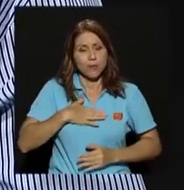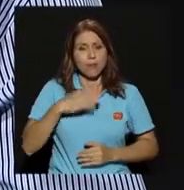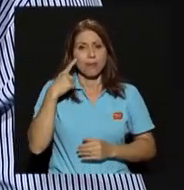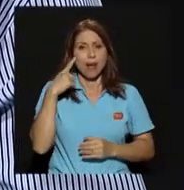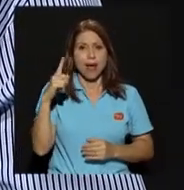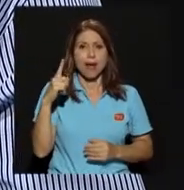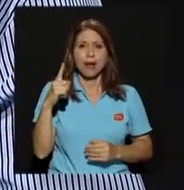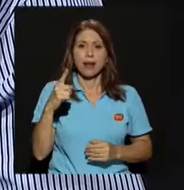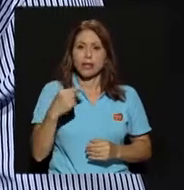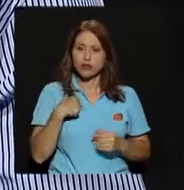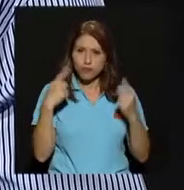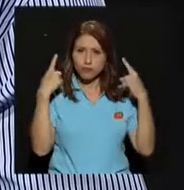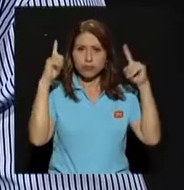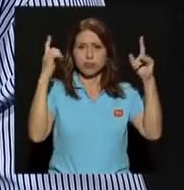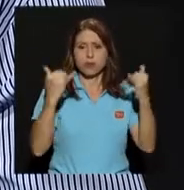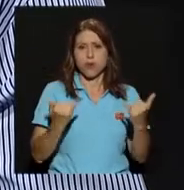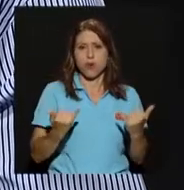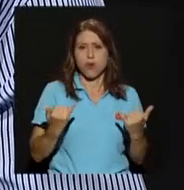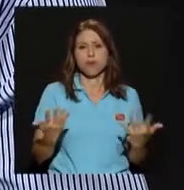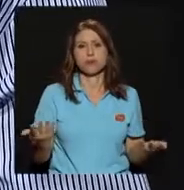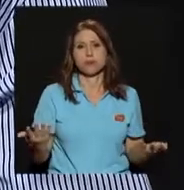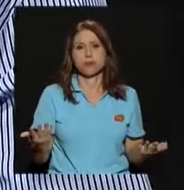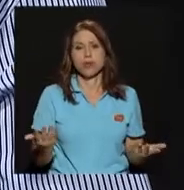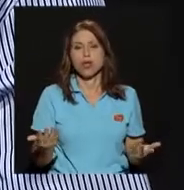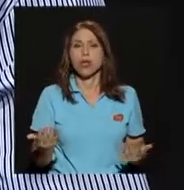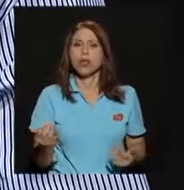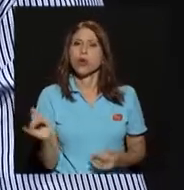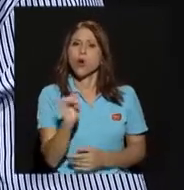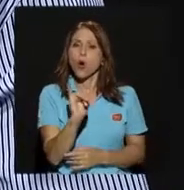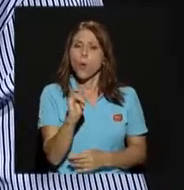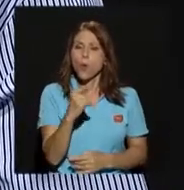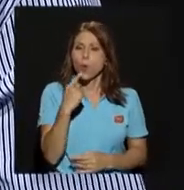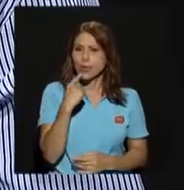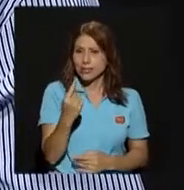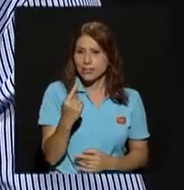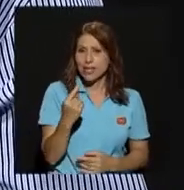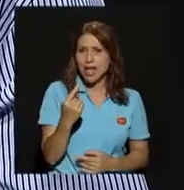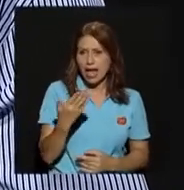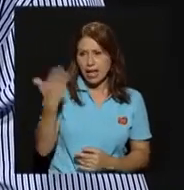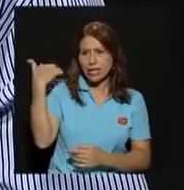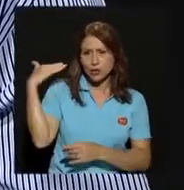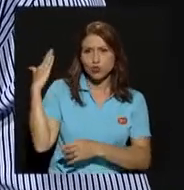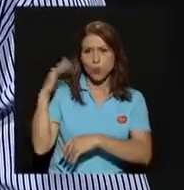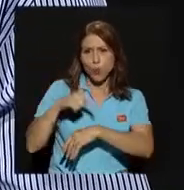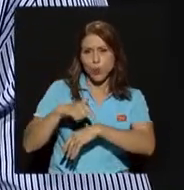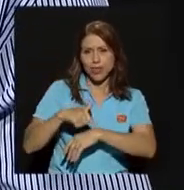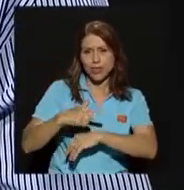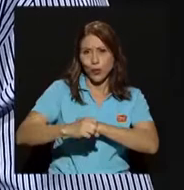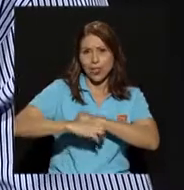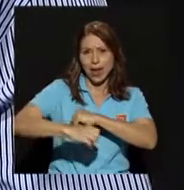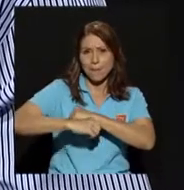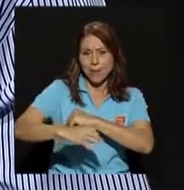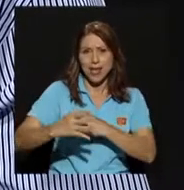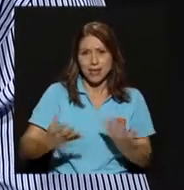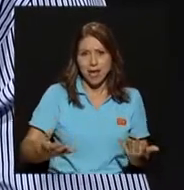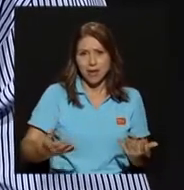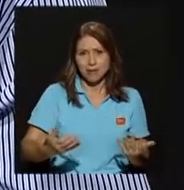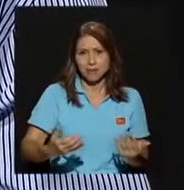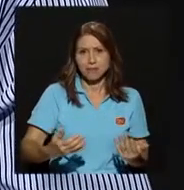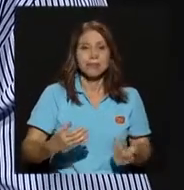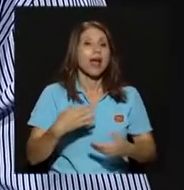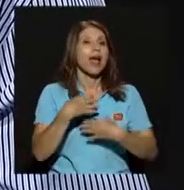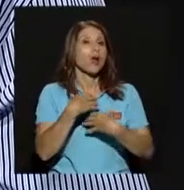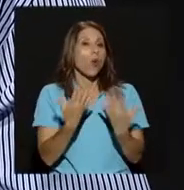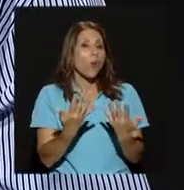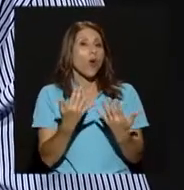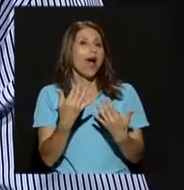a donde estoy, y tal y como lo decía en su momento cuando estábamos en campaña, marcar y hacer una huella